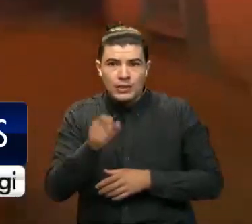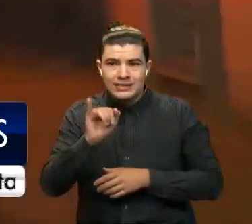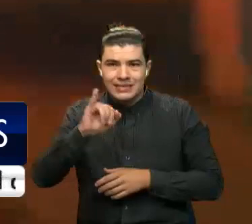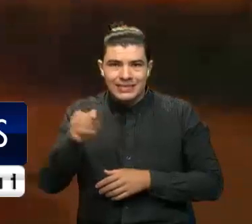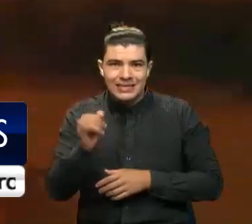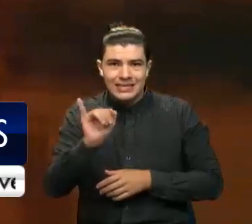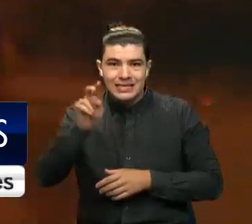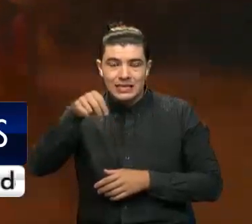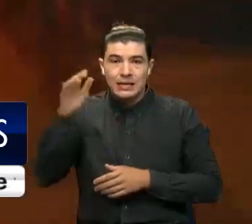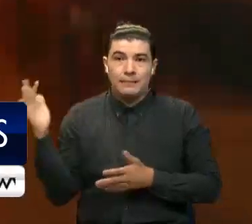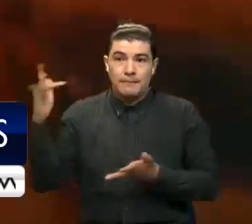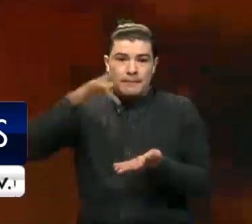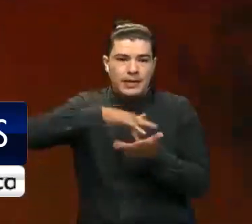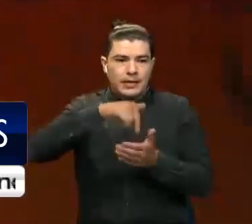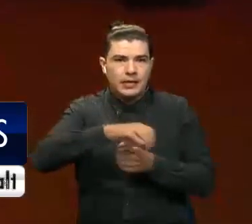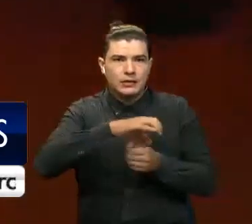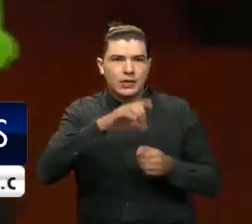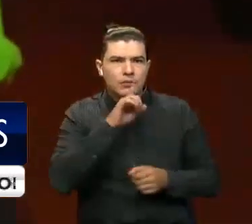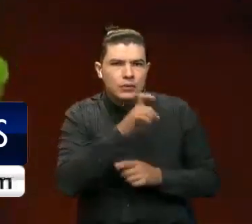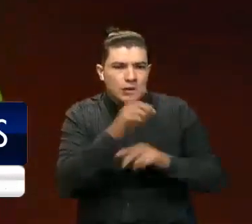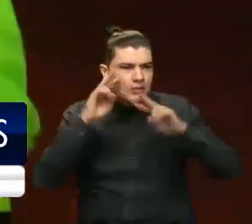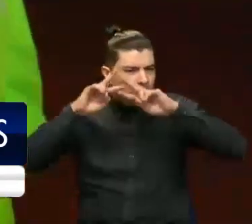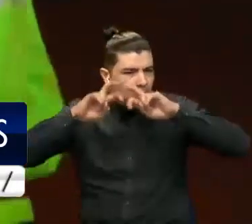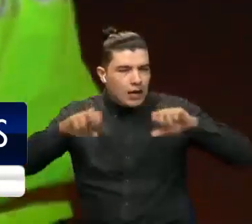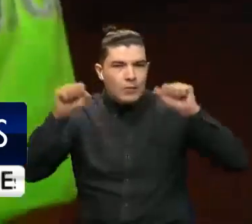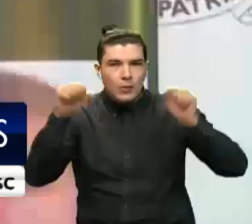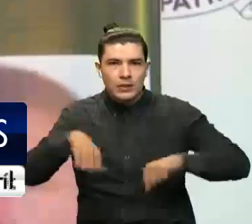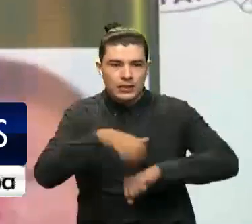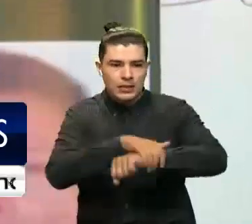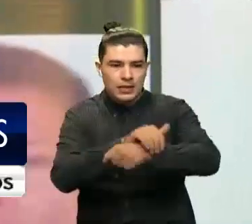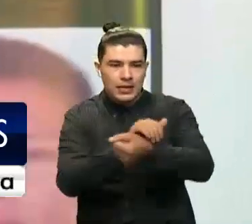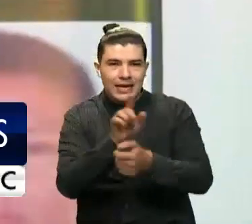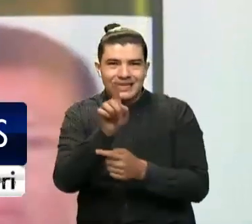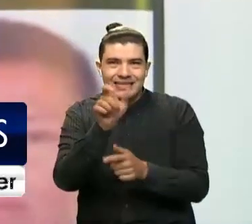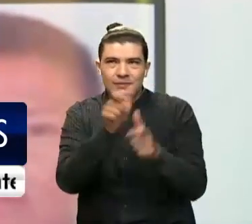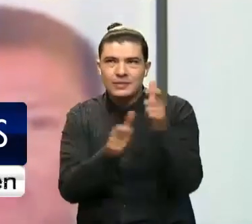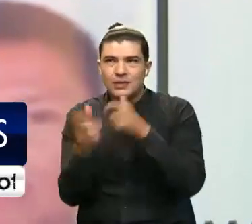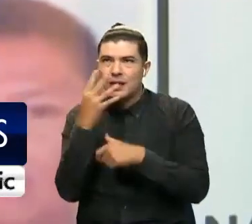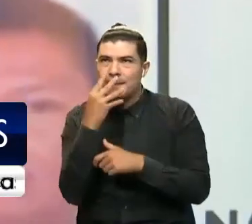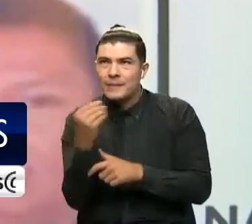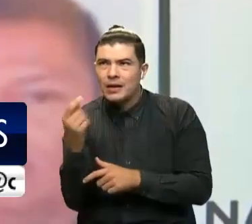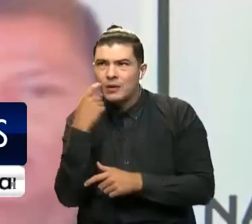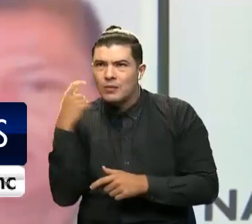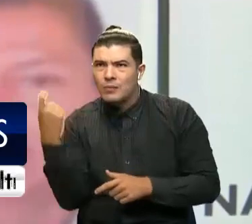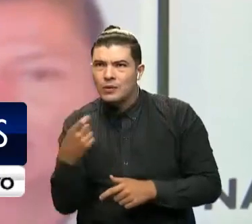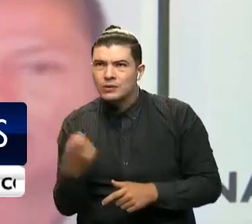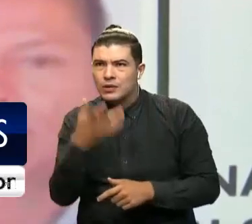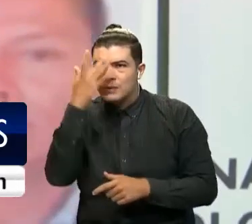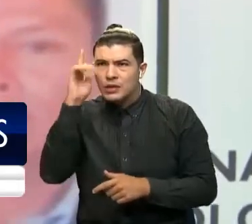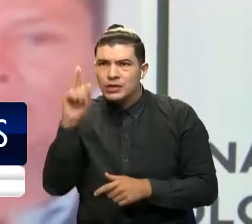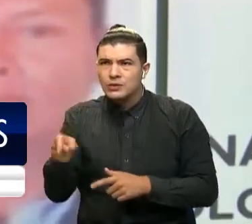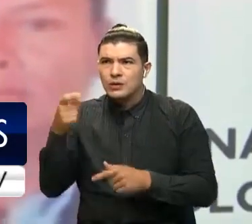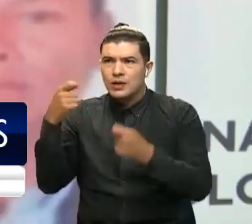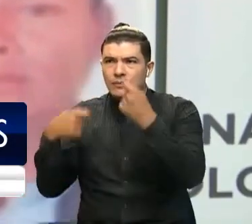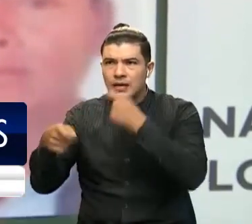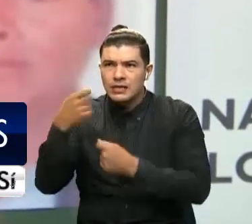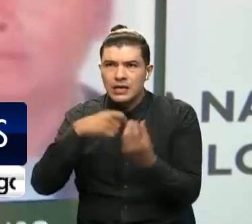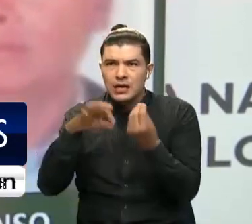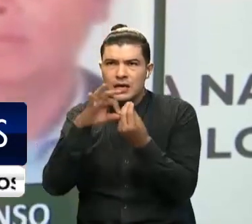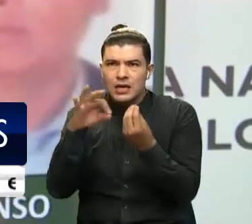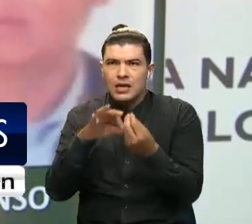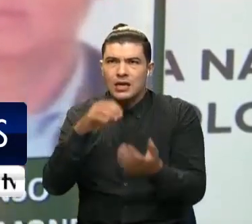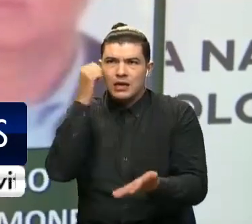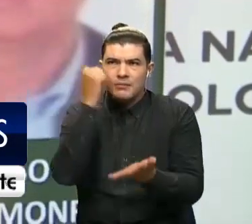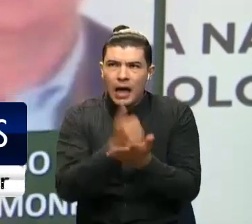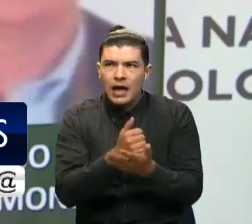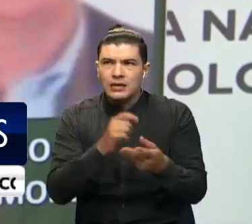judiciales por medio de las cuales se pretende dar captura a estos seis delincuentes buscados por delitos de microtráfico homicidio